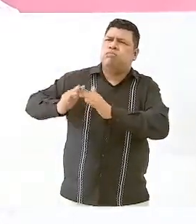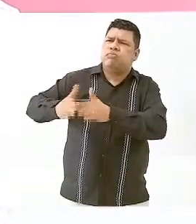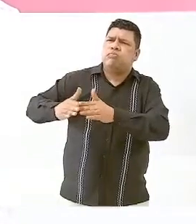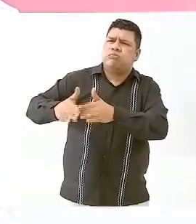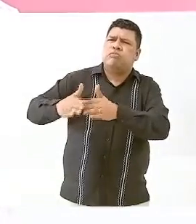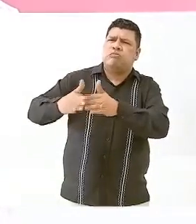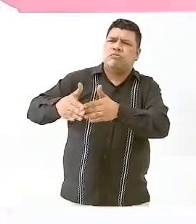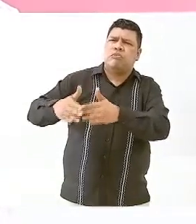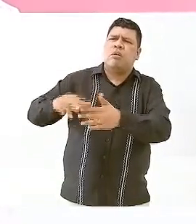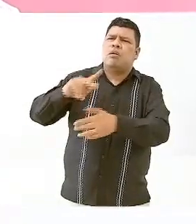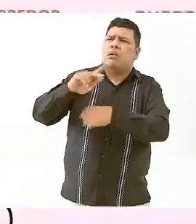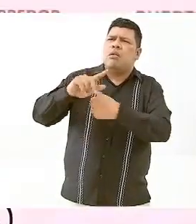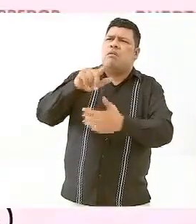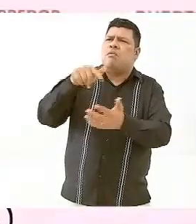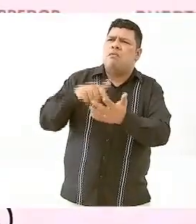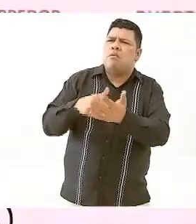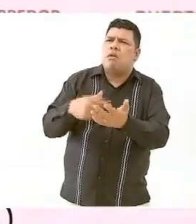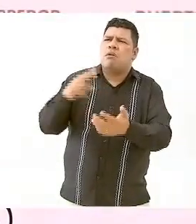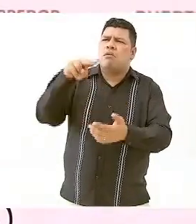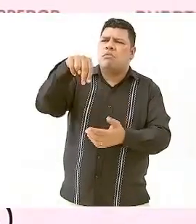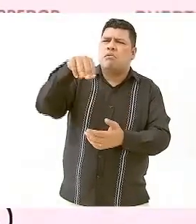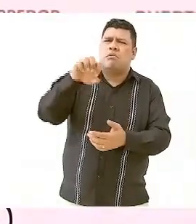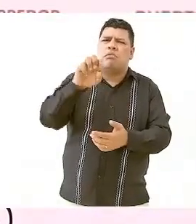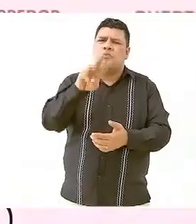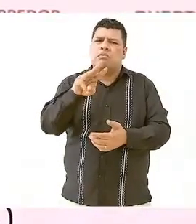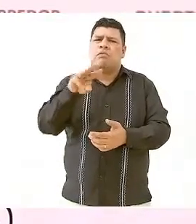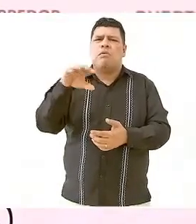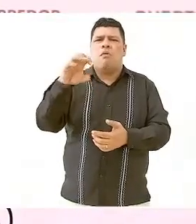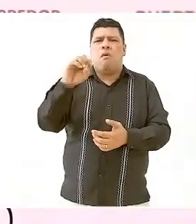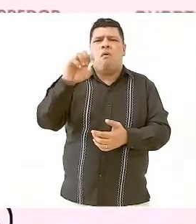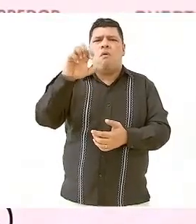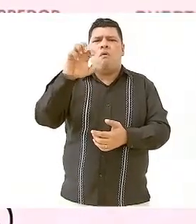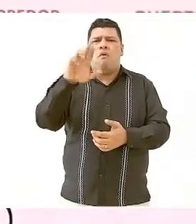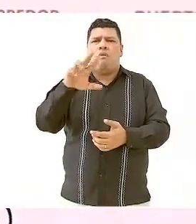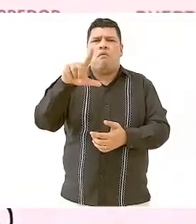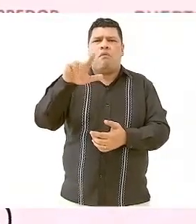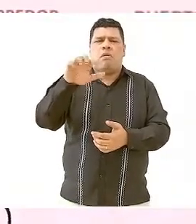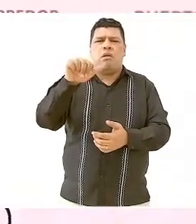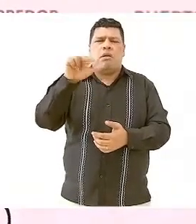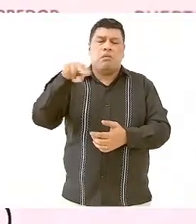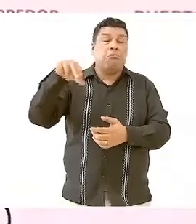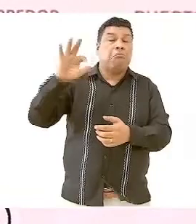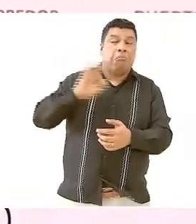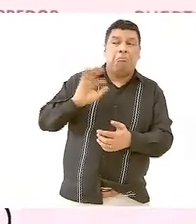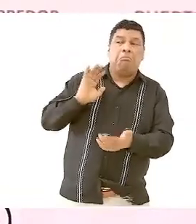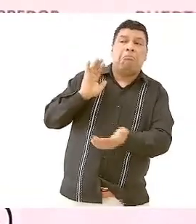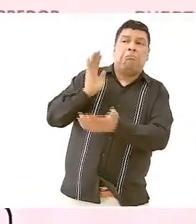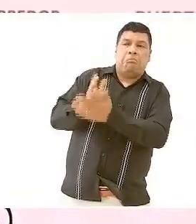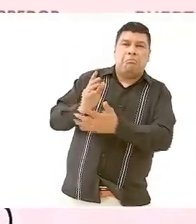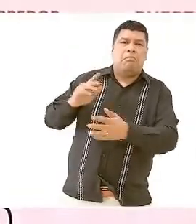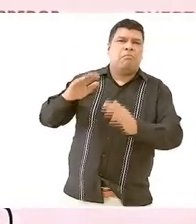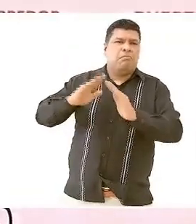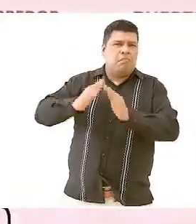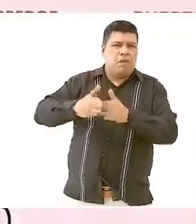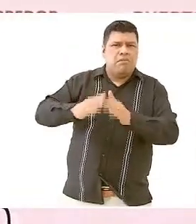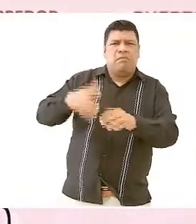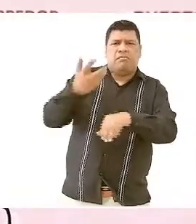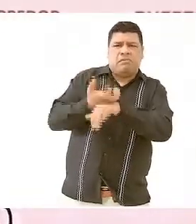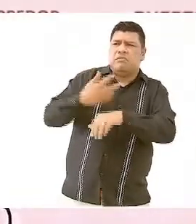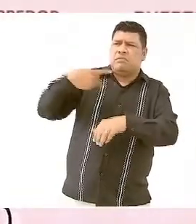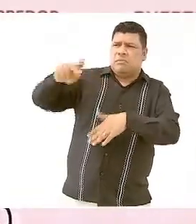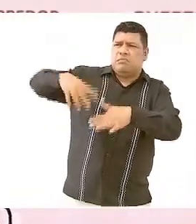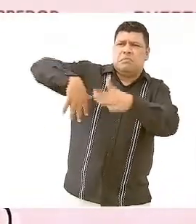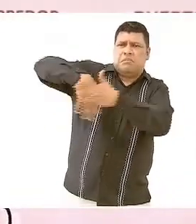Houston, ir a Nueva Orleans, ir a esos puertos de Estados Unidos de